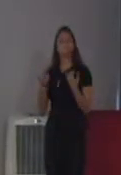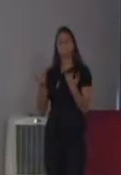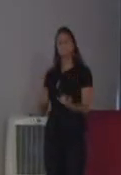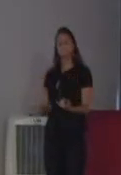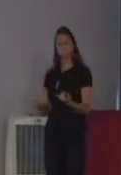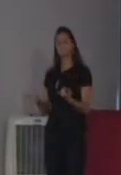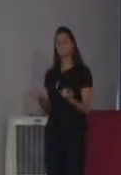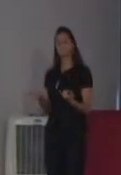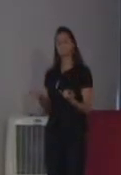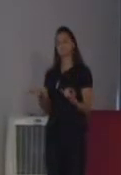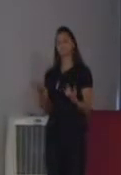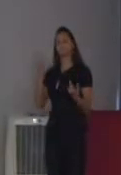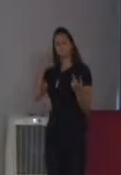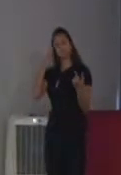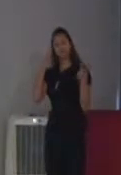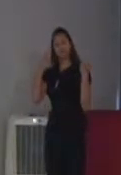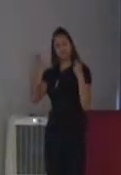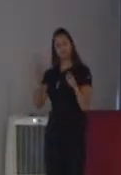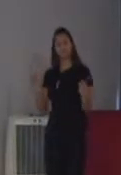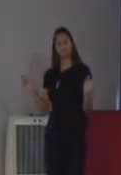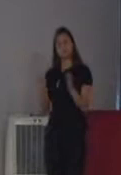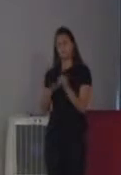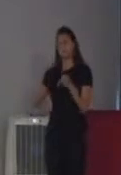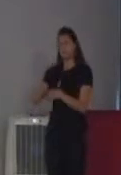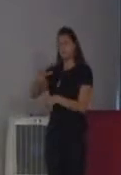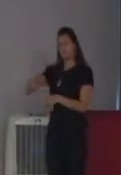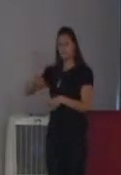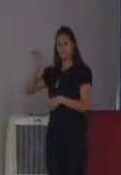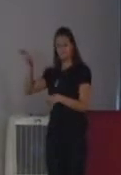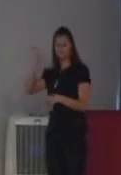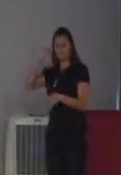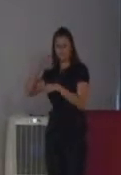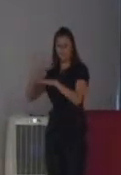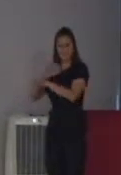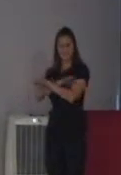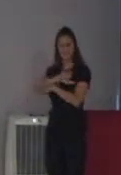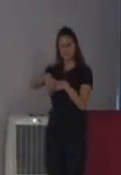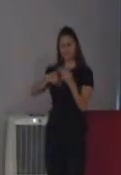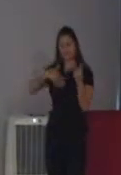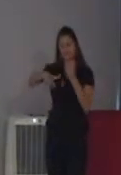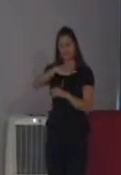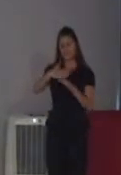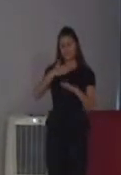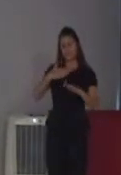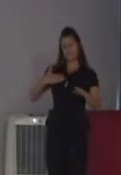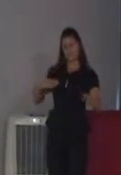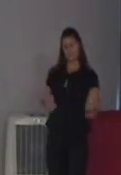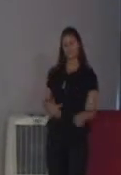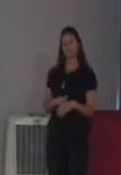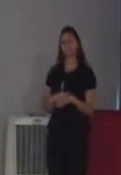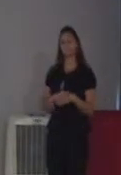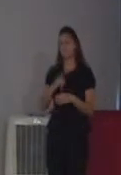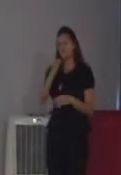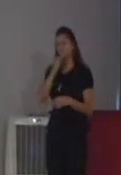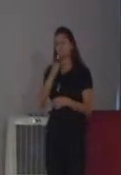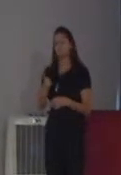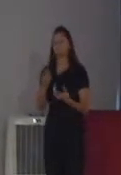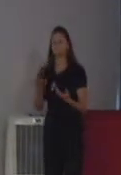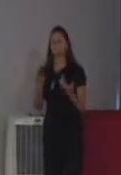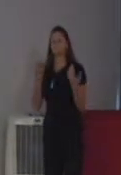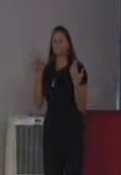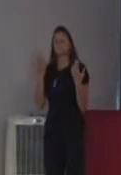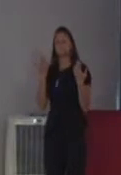de lo que ocurre en nuestro país teniendo, digamos, todos estos contextos anteriores? Que aunque la discapacidad como